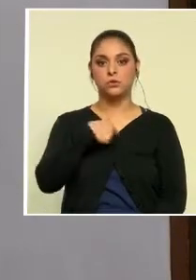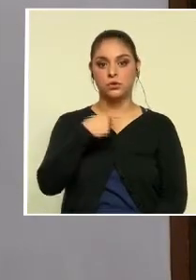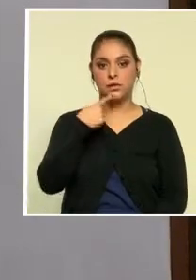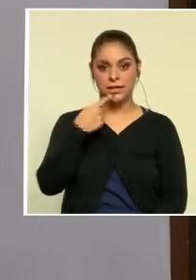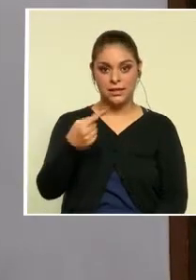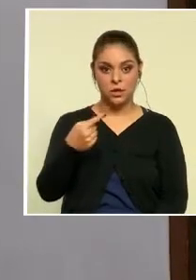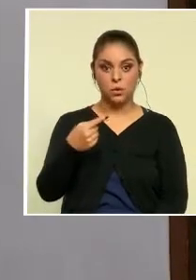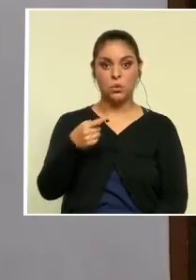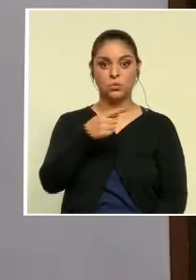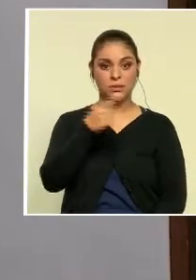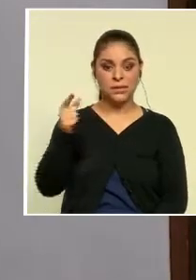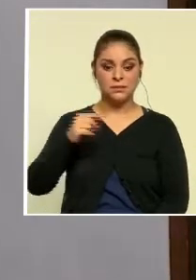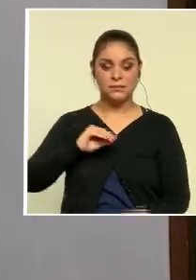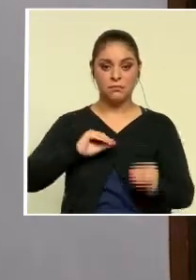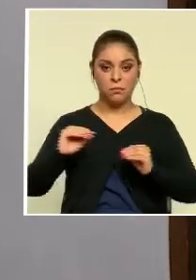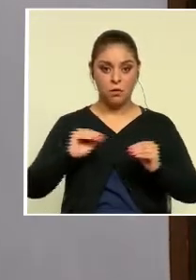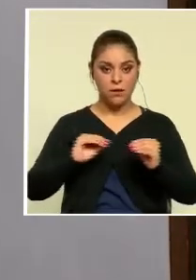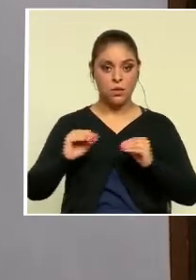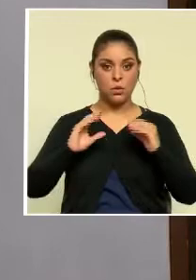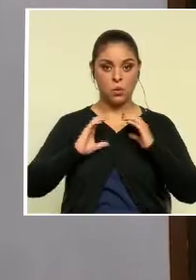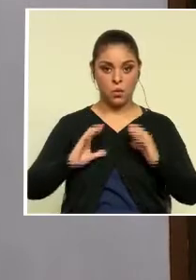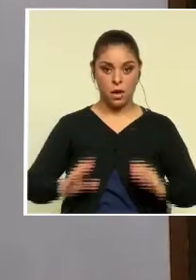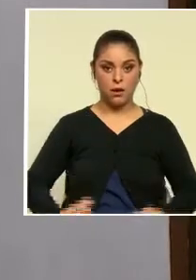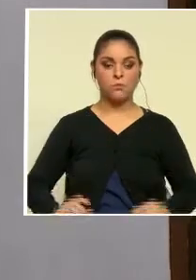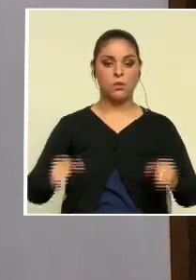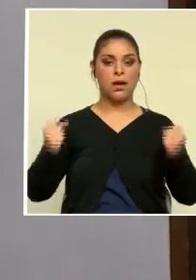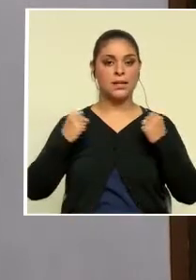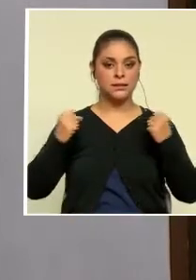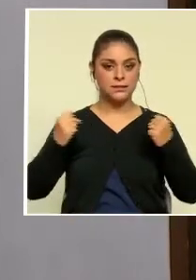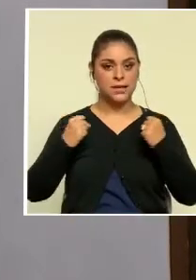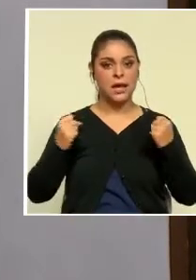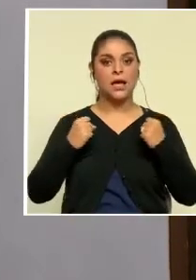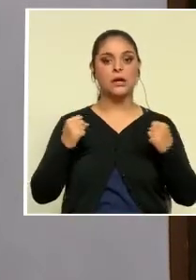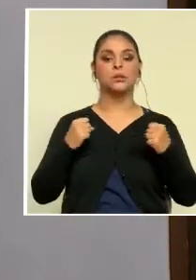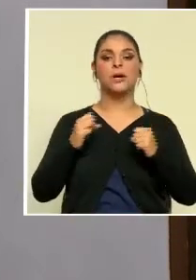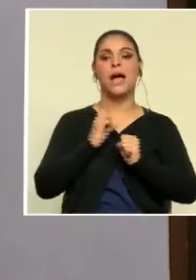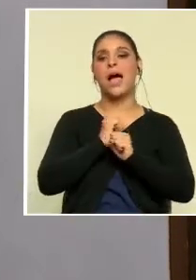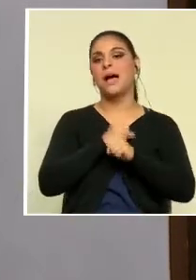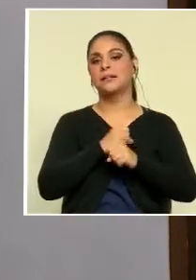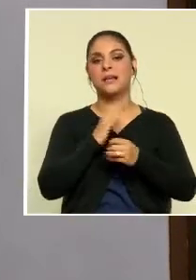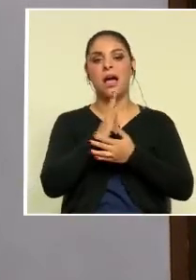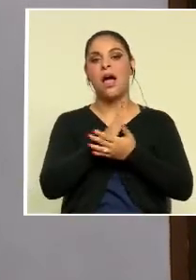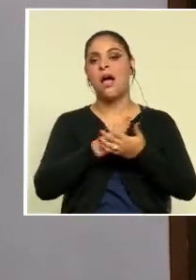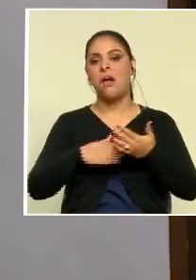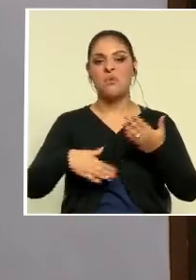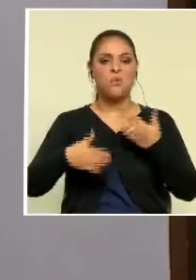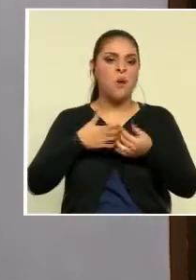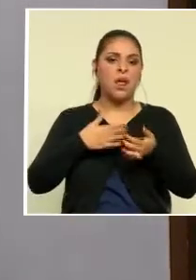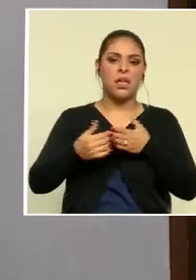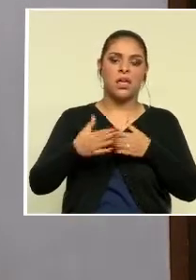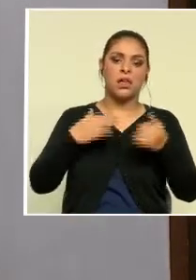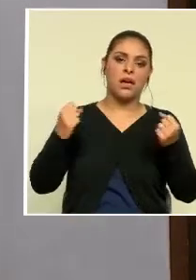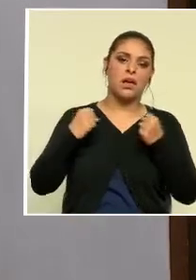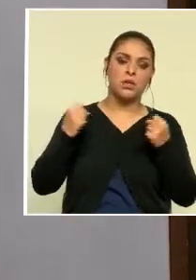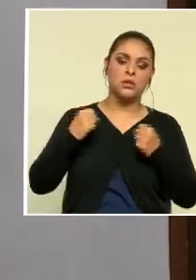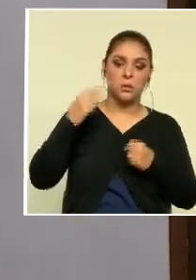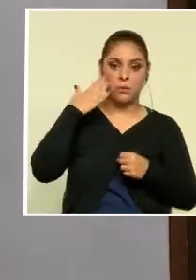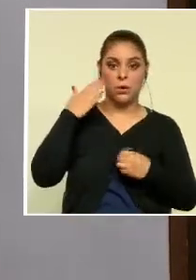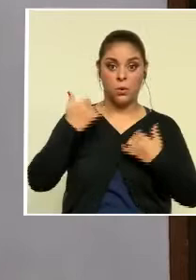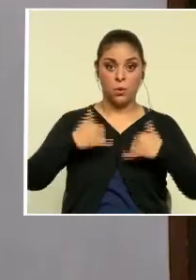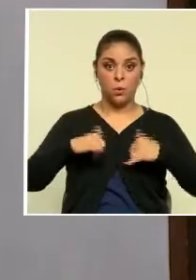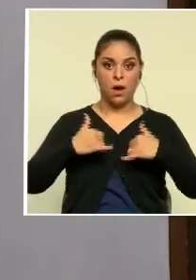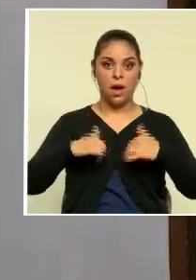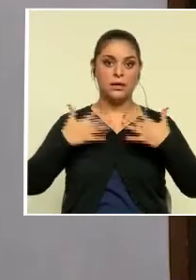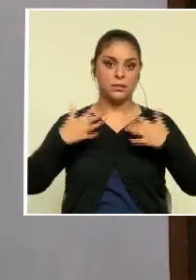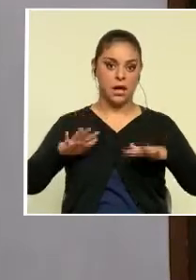mientras que estemos moviendo nuestro cuerpo ejercitándonos haciendo algún tipo de pues cualquier ejercicio porque jugar ya es de por sí un